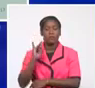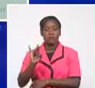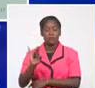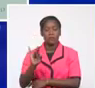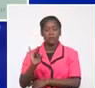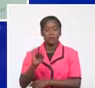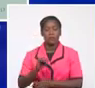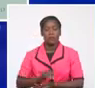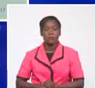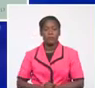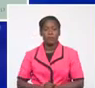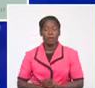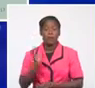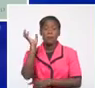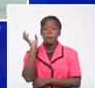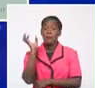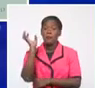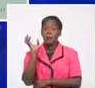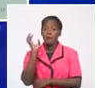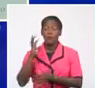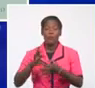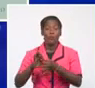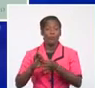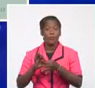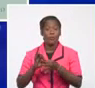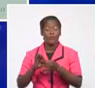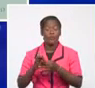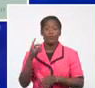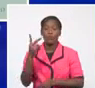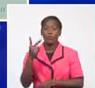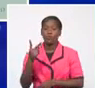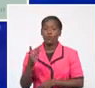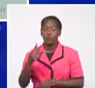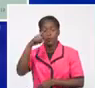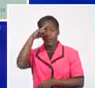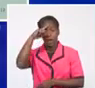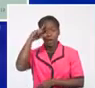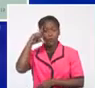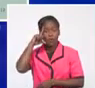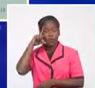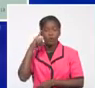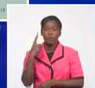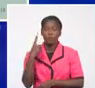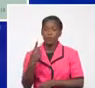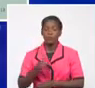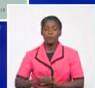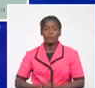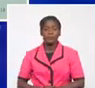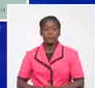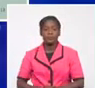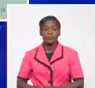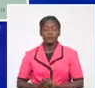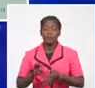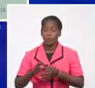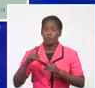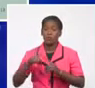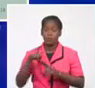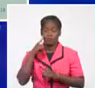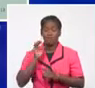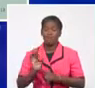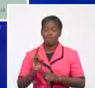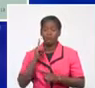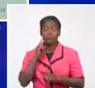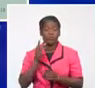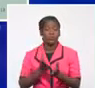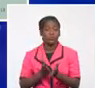uno, y San Luis con un caso autóctono ayer. Y Guantánamo, que también mantiene control de la